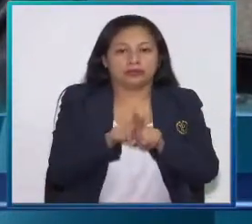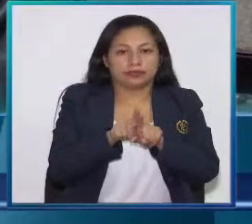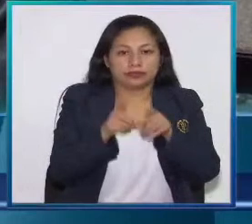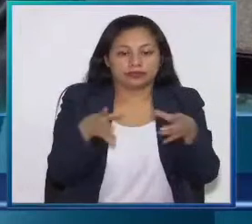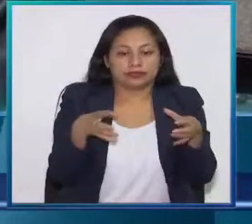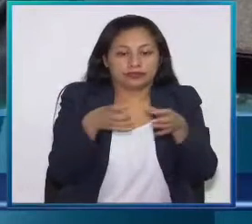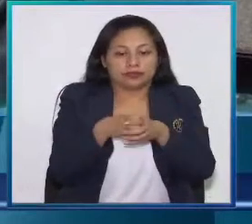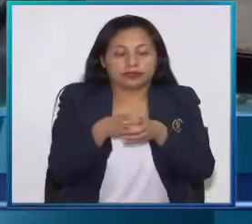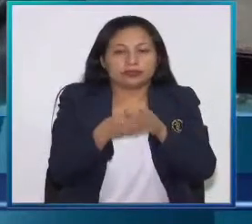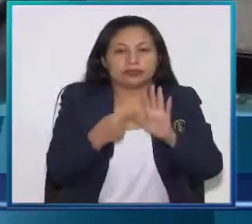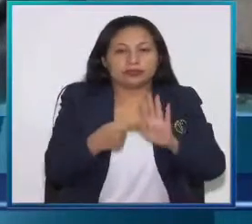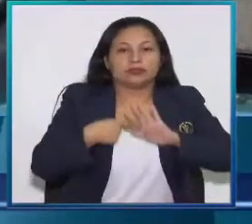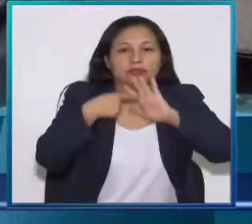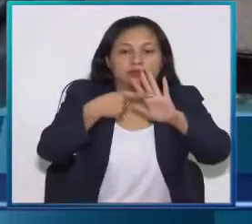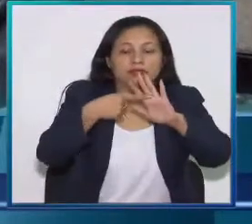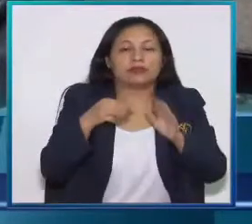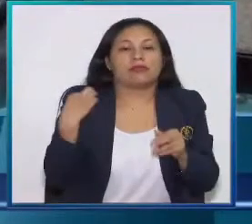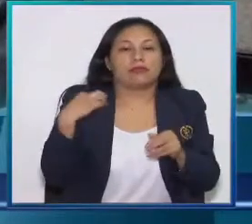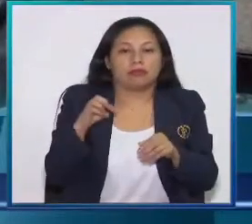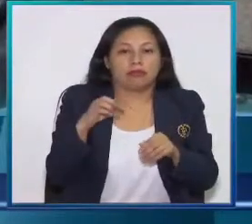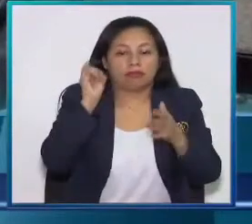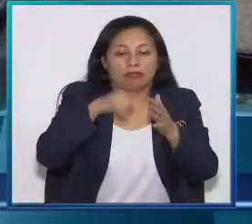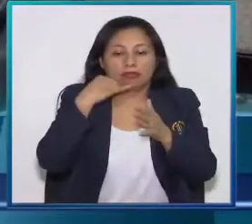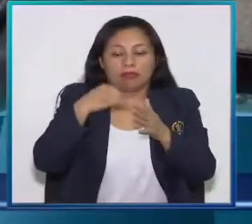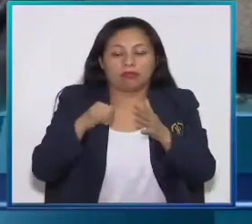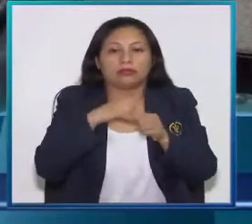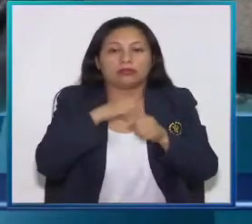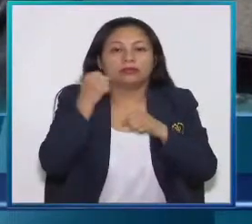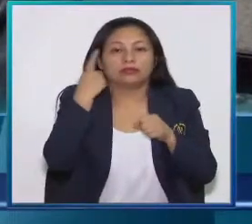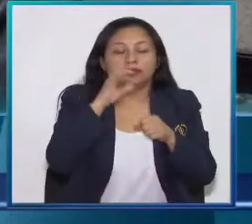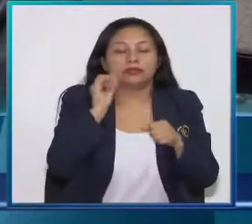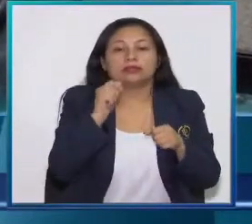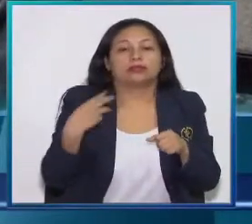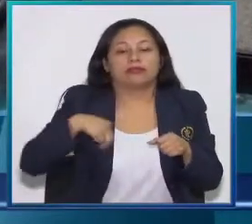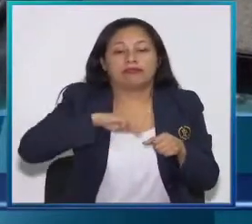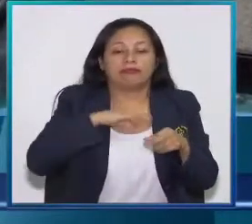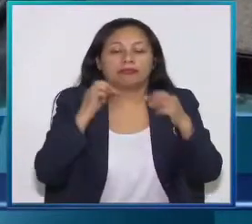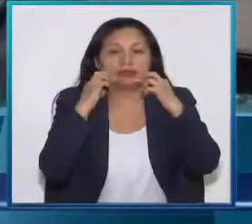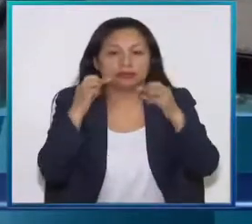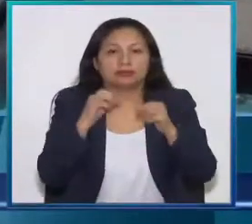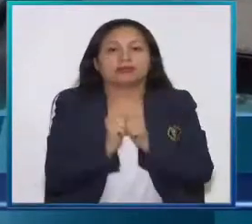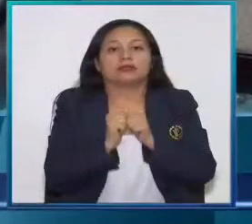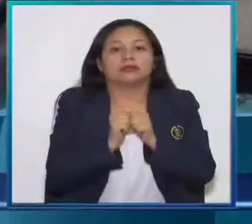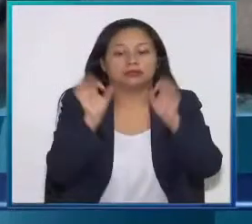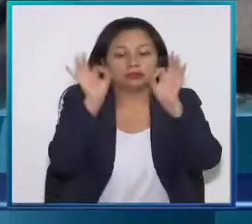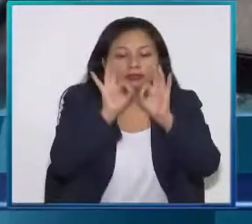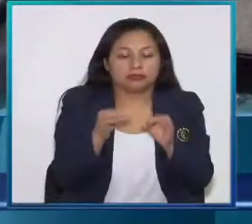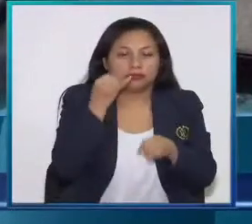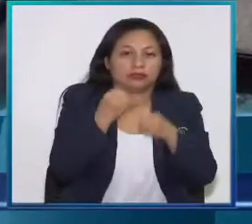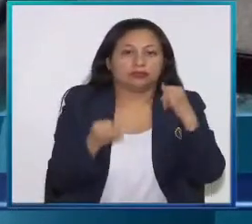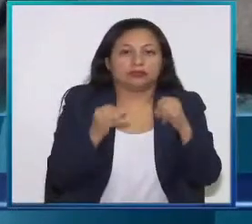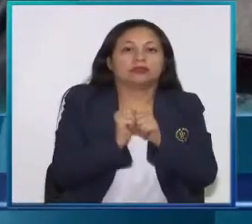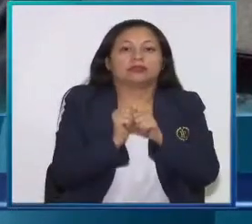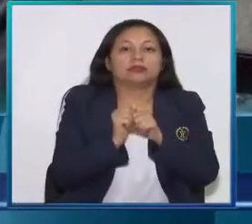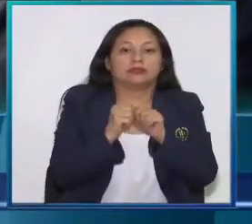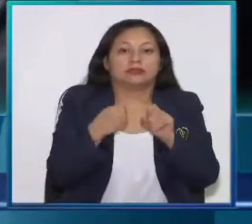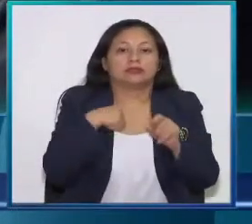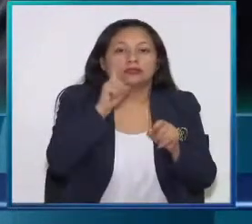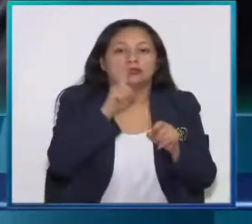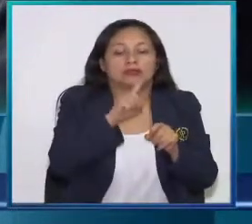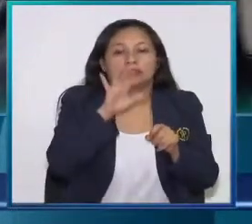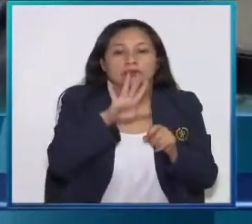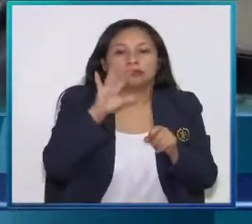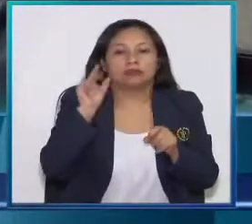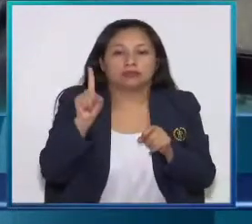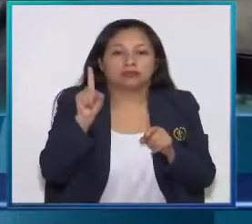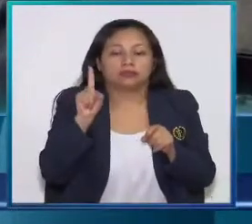de la Comisión de Postulación para la elección del Fiscal General y Jefe del Ministerio Público, conforme lo determina el artículo 251